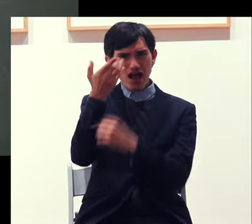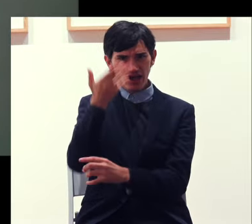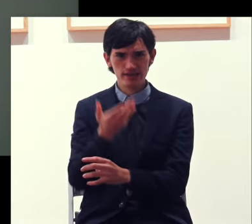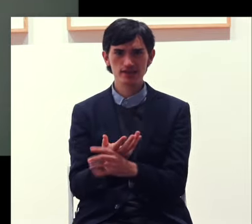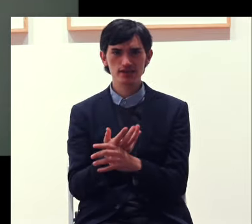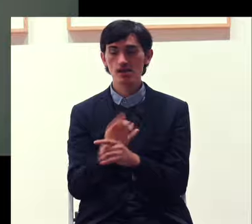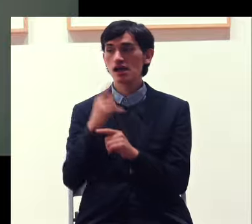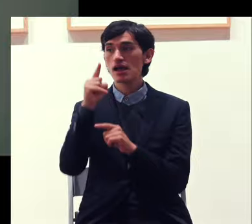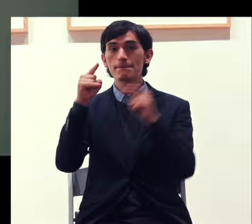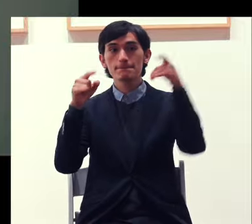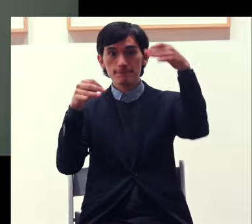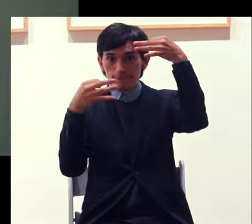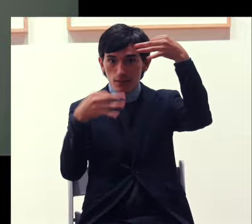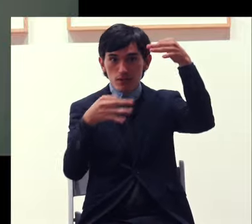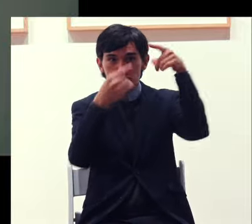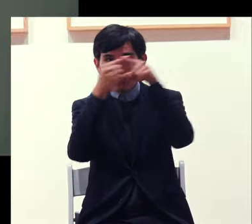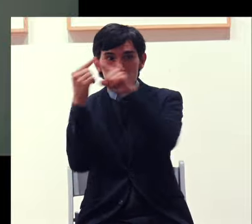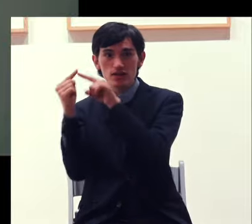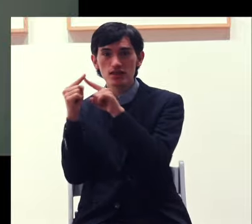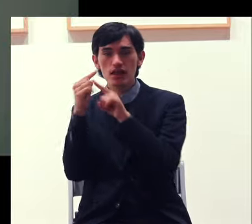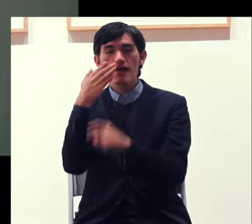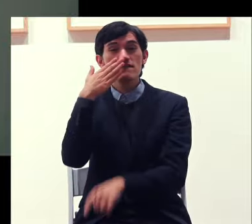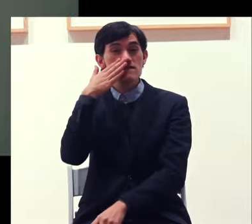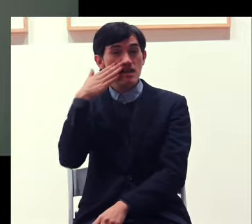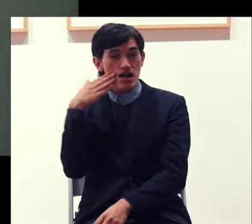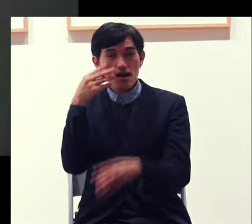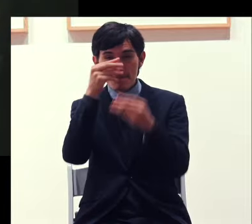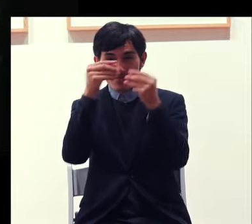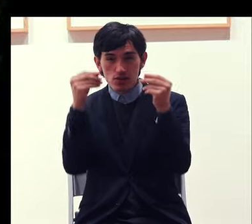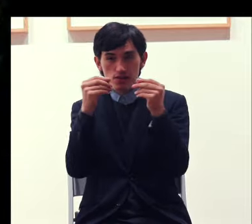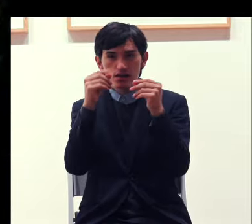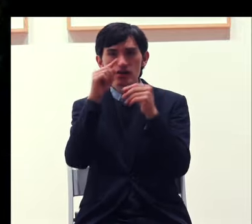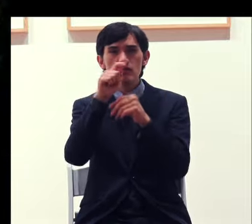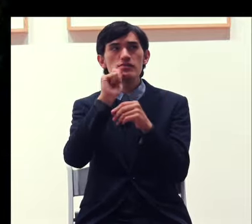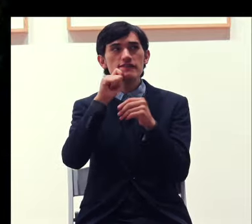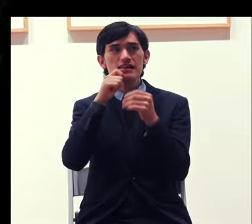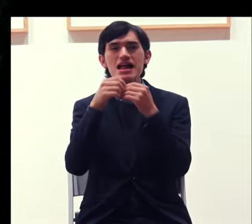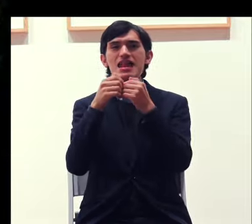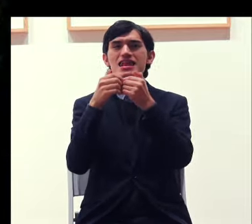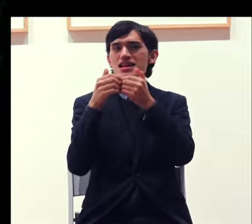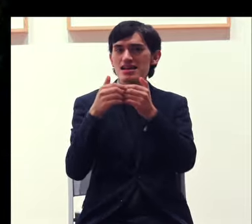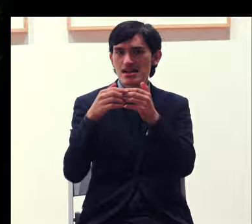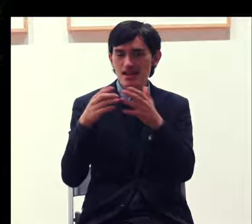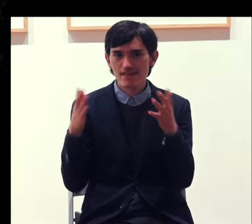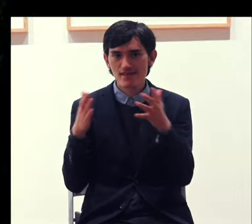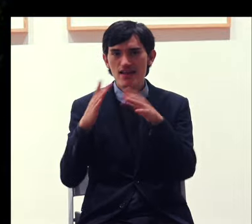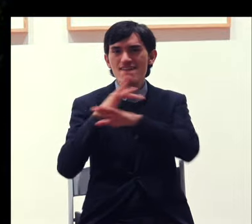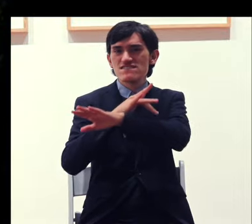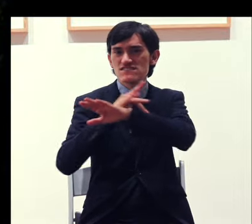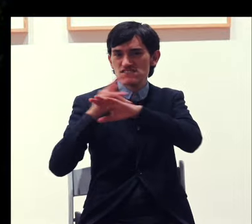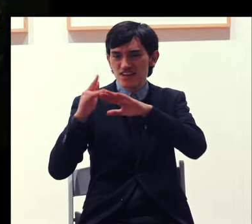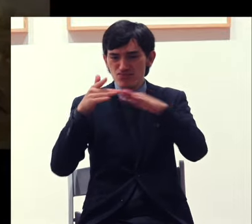1973. En esos papeles, las sombras blancas peludas dan libre paso a franjas vacías